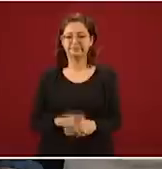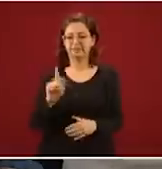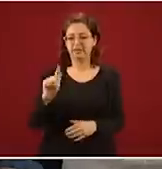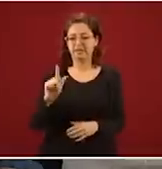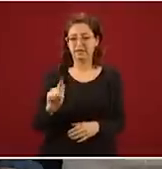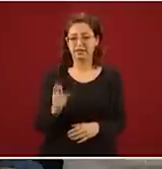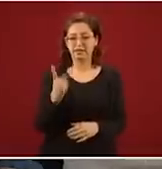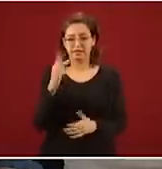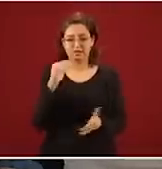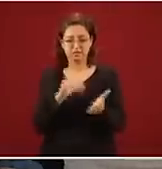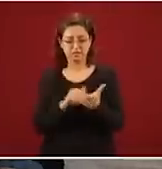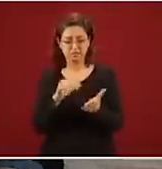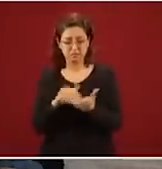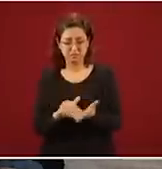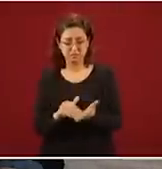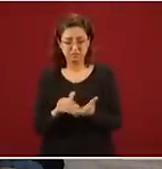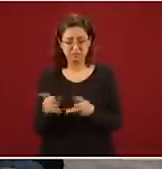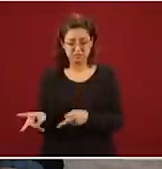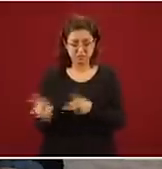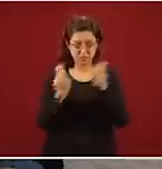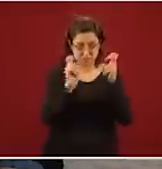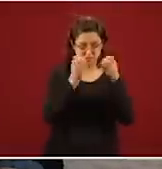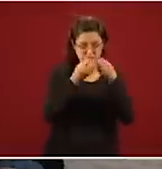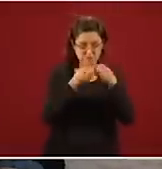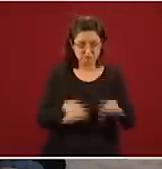72,000 millones de corrupción.